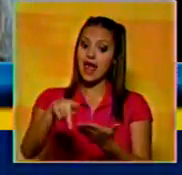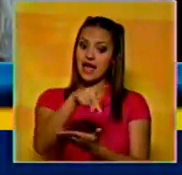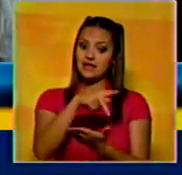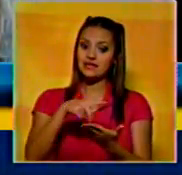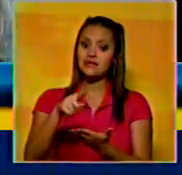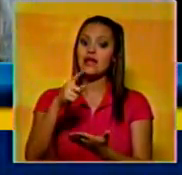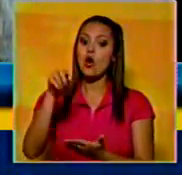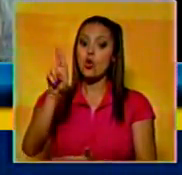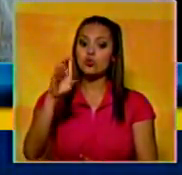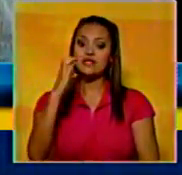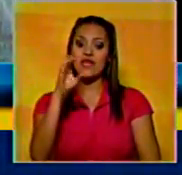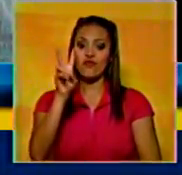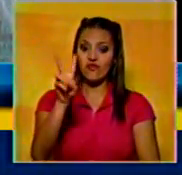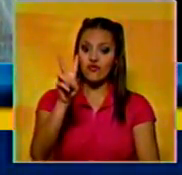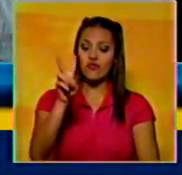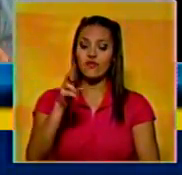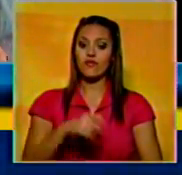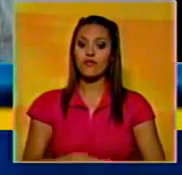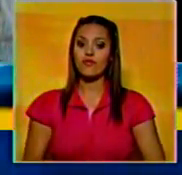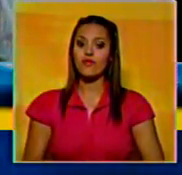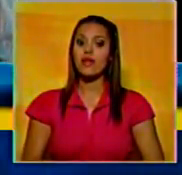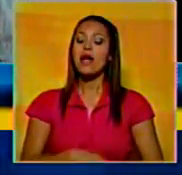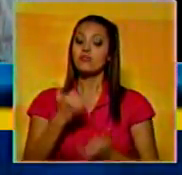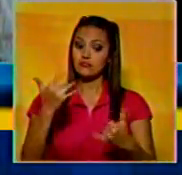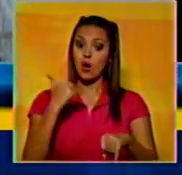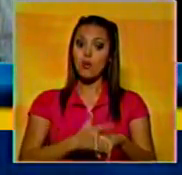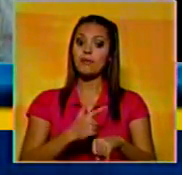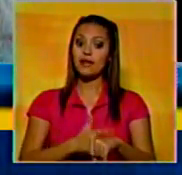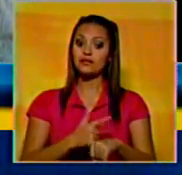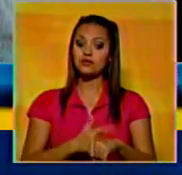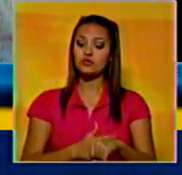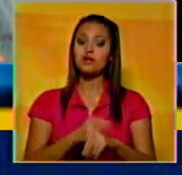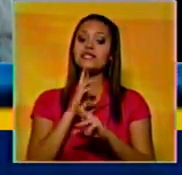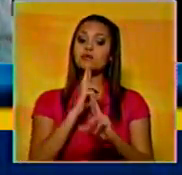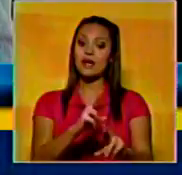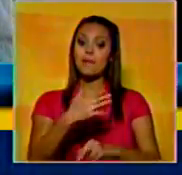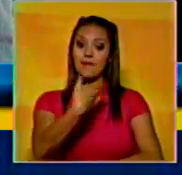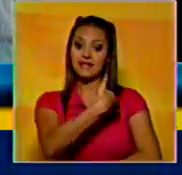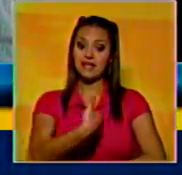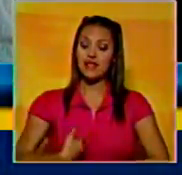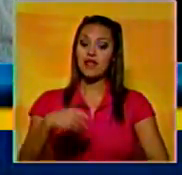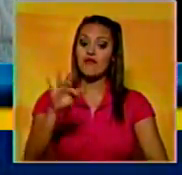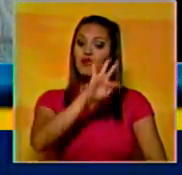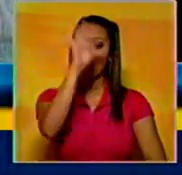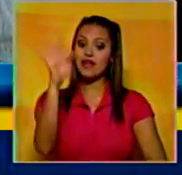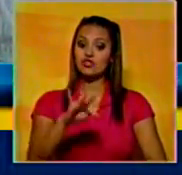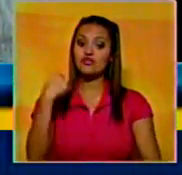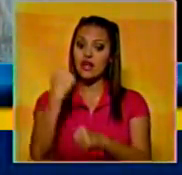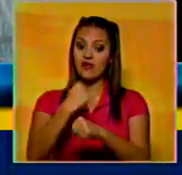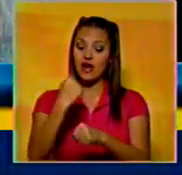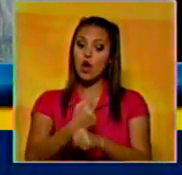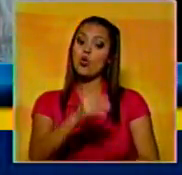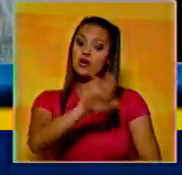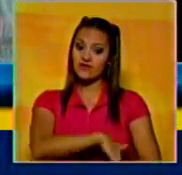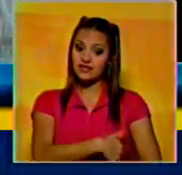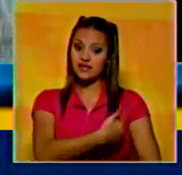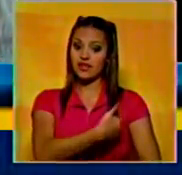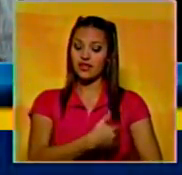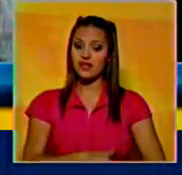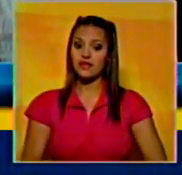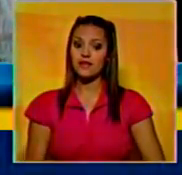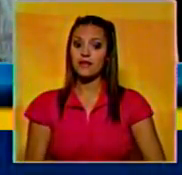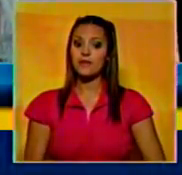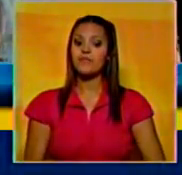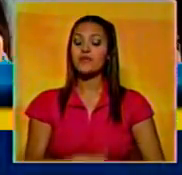del rectorado de la Universidad Central de Venezuela, donde en este momento se pronuncia el presidente de la Federación de Trabajadores Universitarios, Eduardo